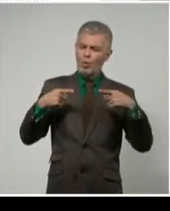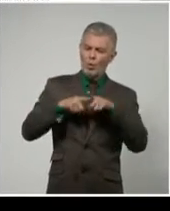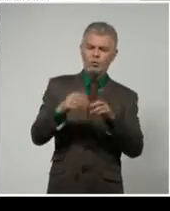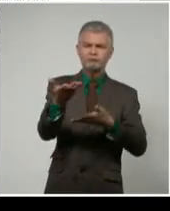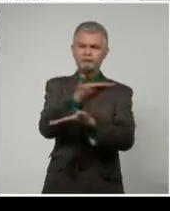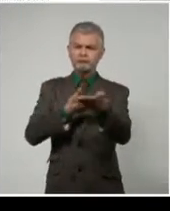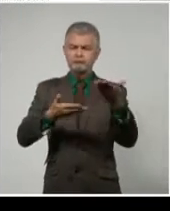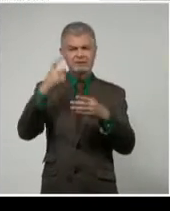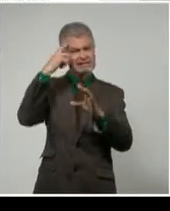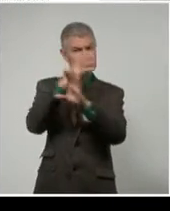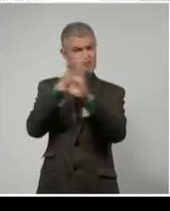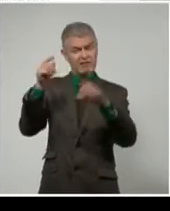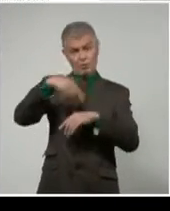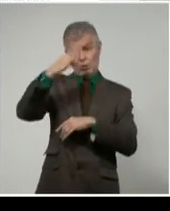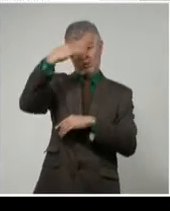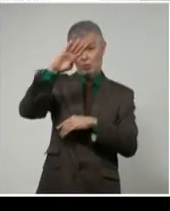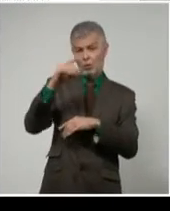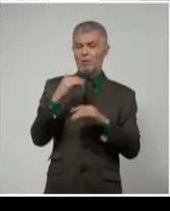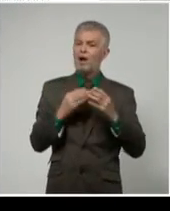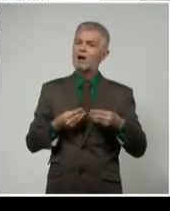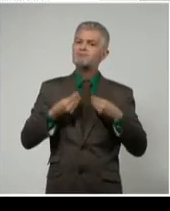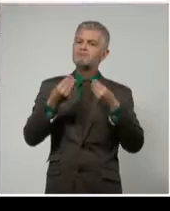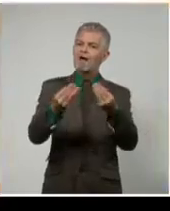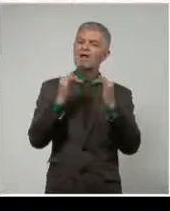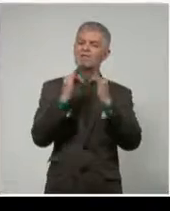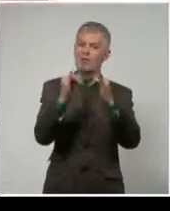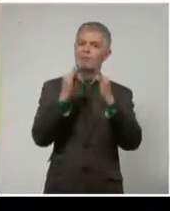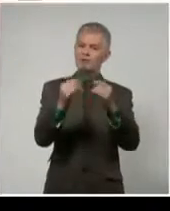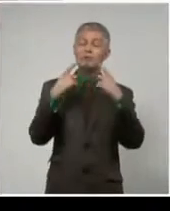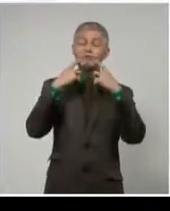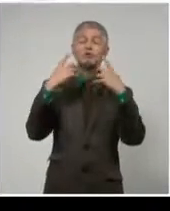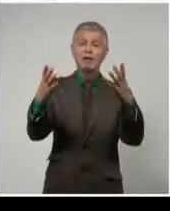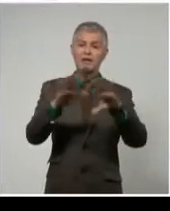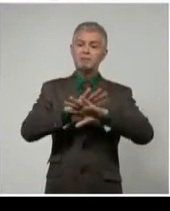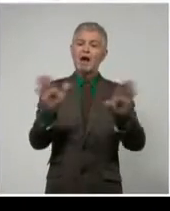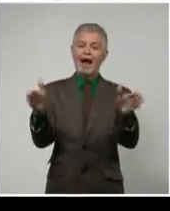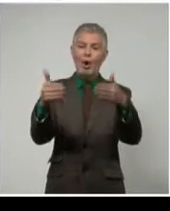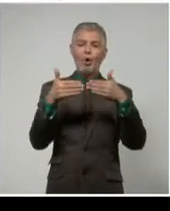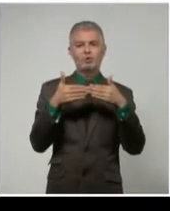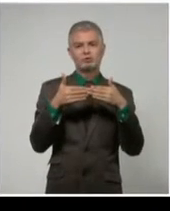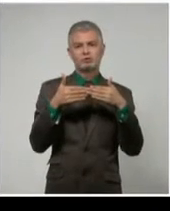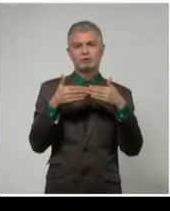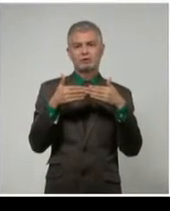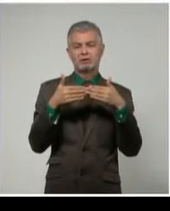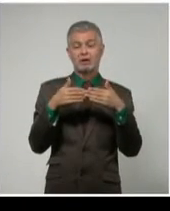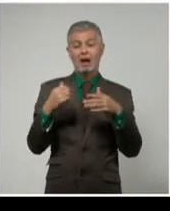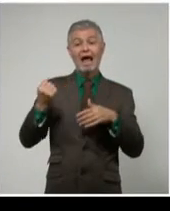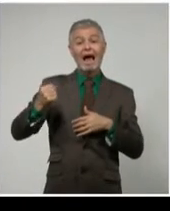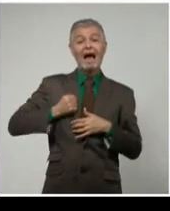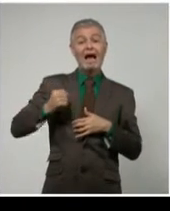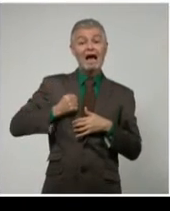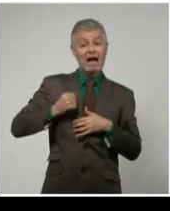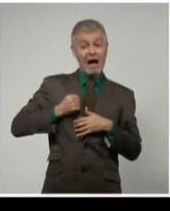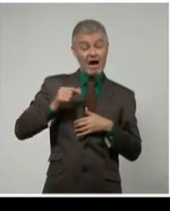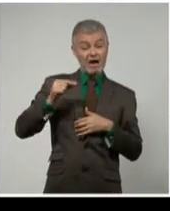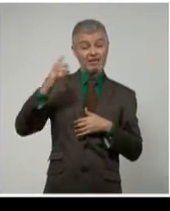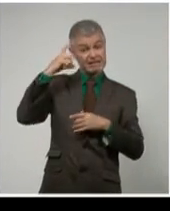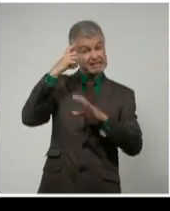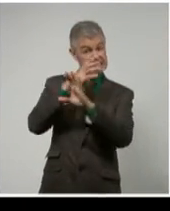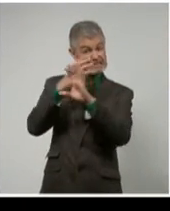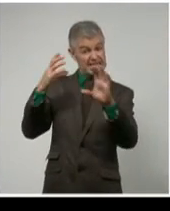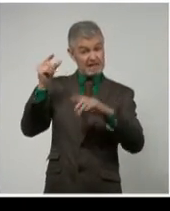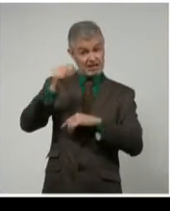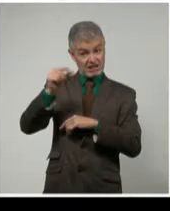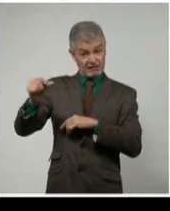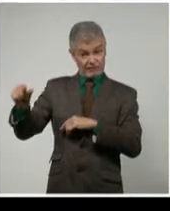han brindado información importante para llegar a conclusiones de rigor. A diferencia, los canadienses, los científicos canadienses, el grupo de trabajo